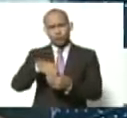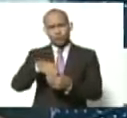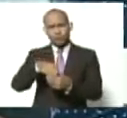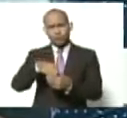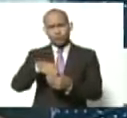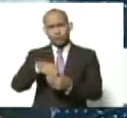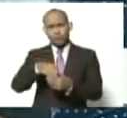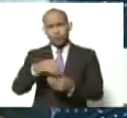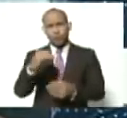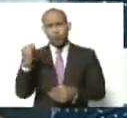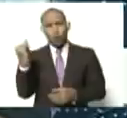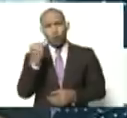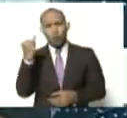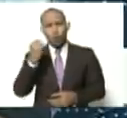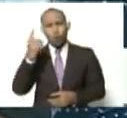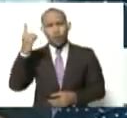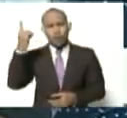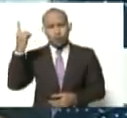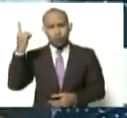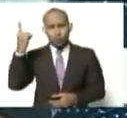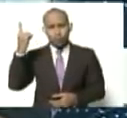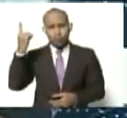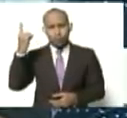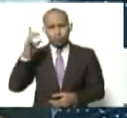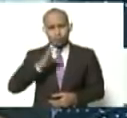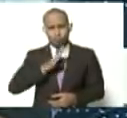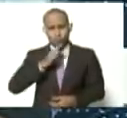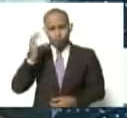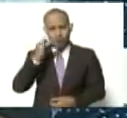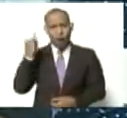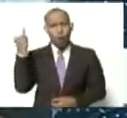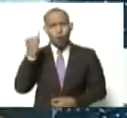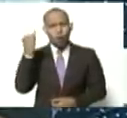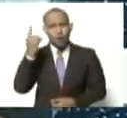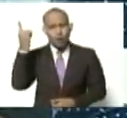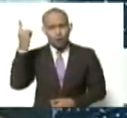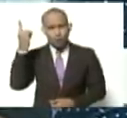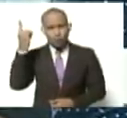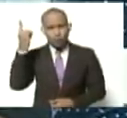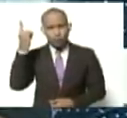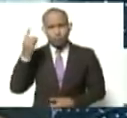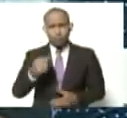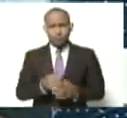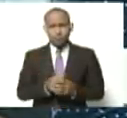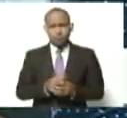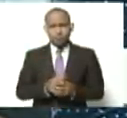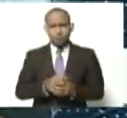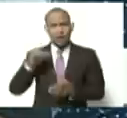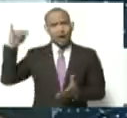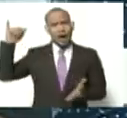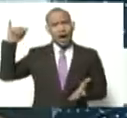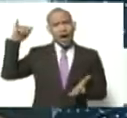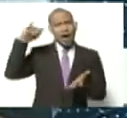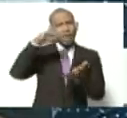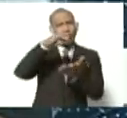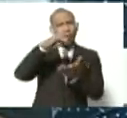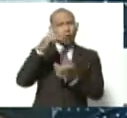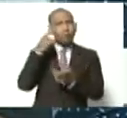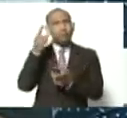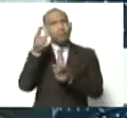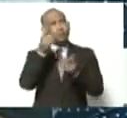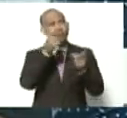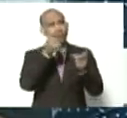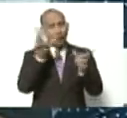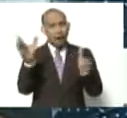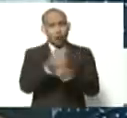en la zona del Junquito, de la ciudad de Caracas, y Richard Alberto Grillet dijo que no estaba en capacidad ni en